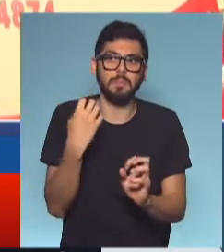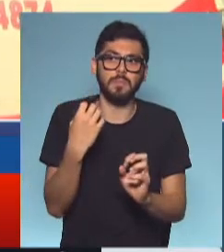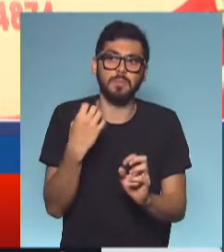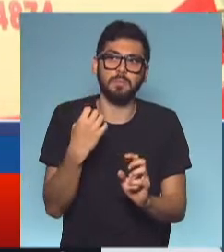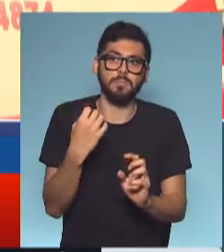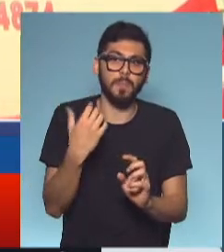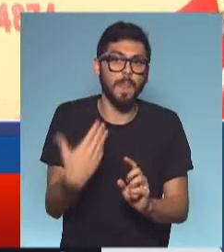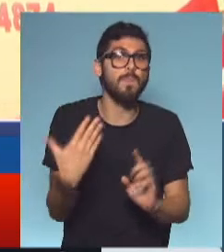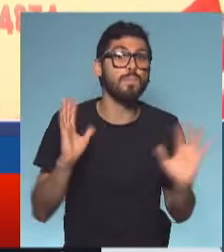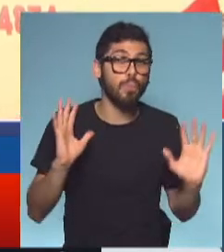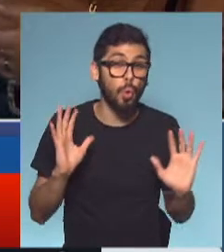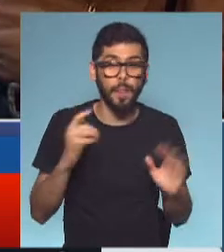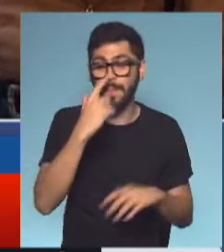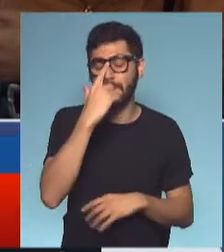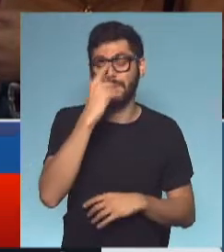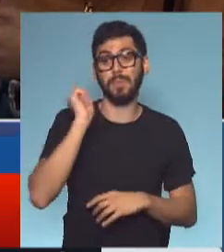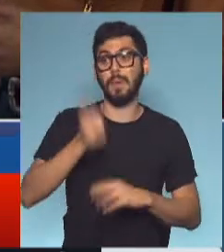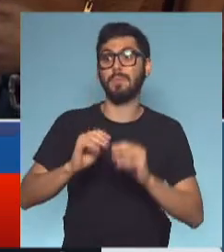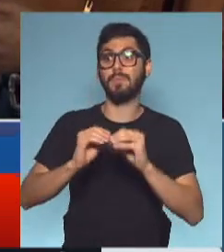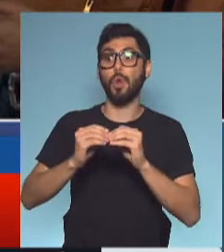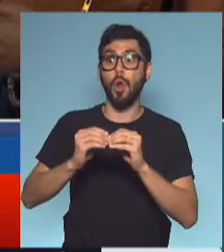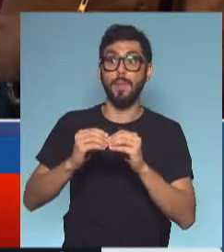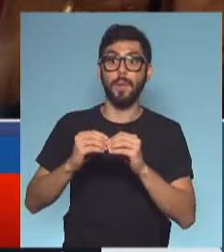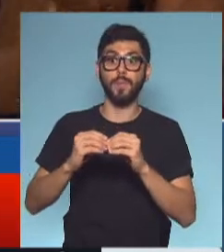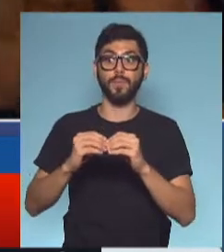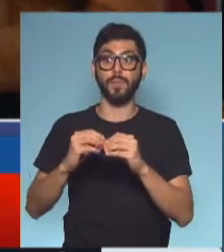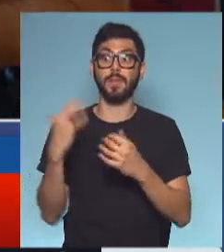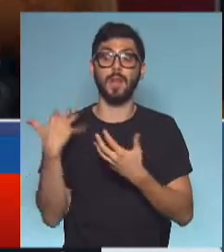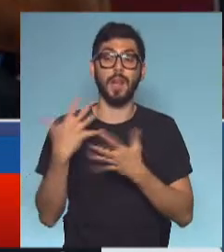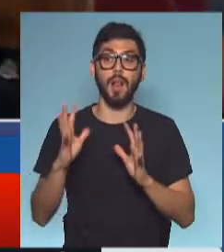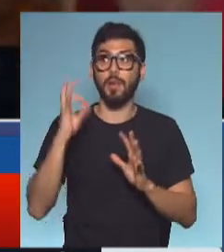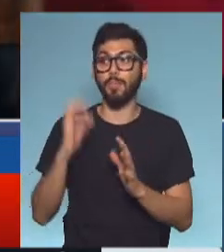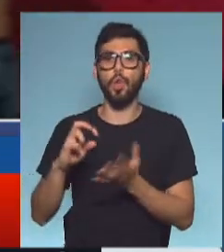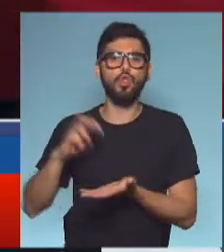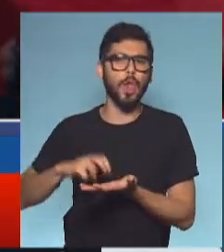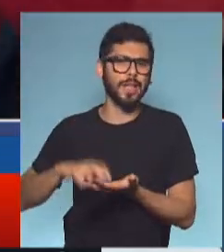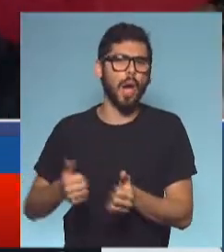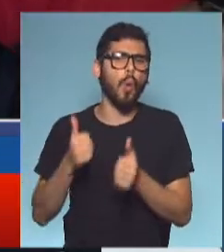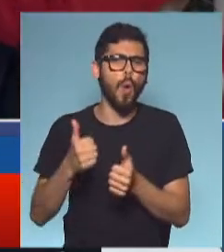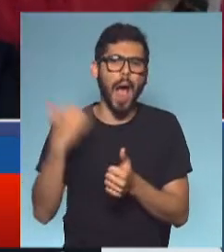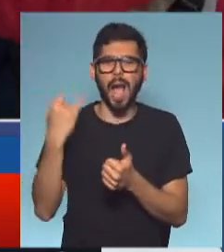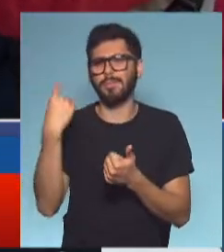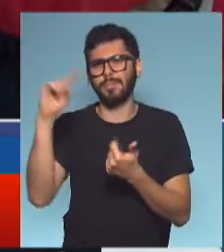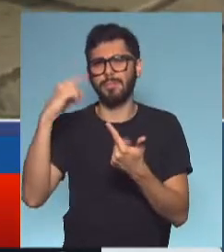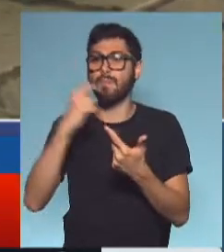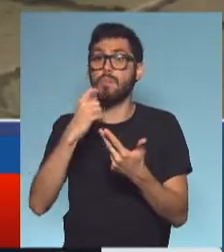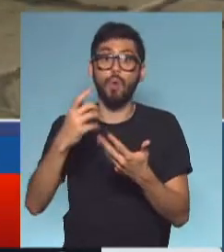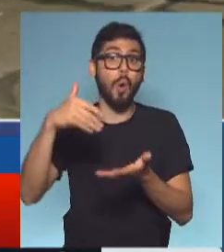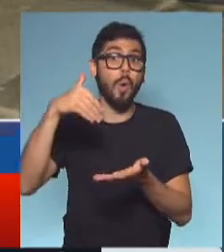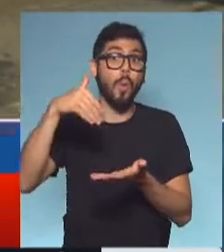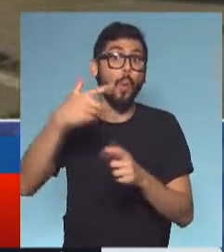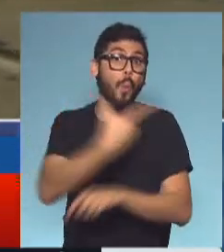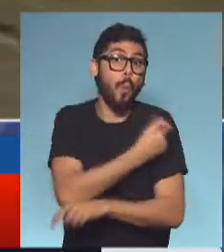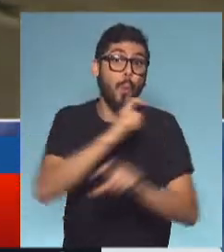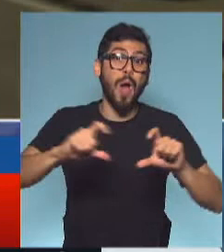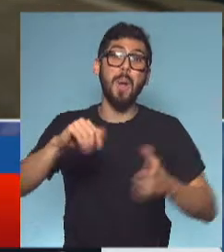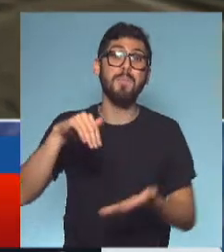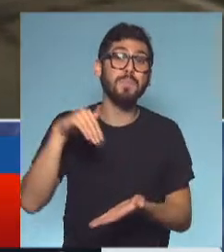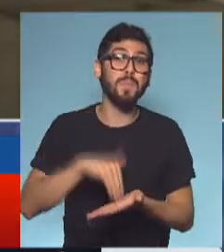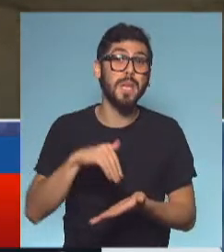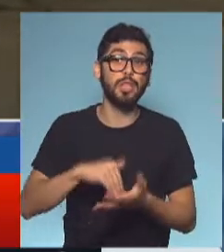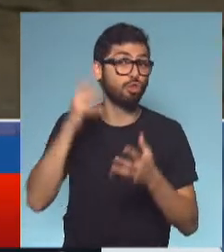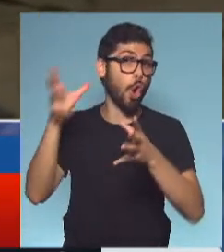allá del problema general que estamos teniendo, tenemos muchas buenas noticias en los últimos días de llegada de millones de vacunas a nuestro